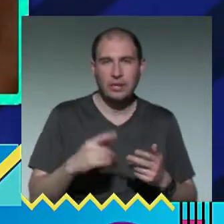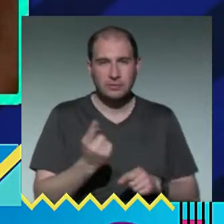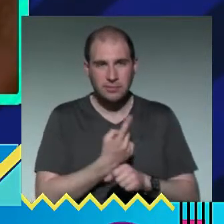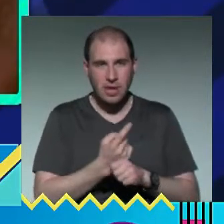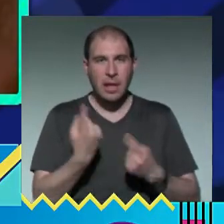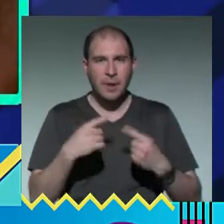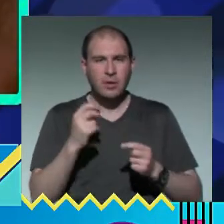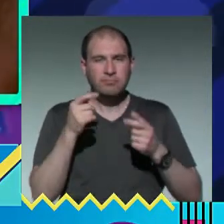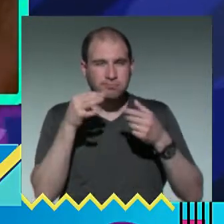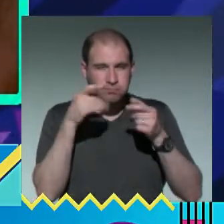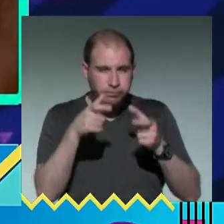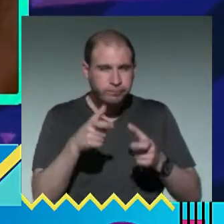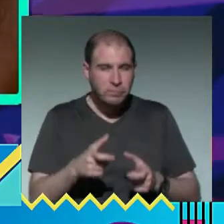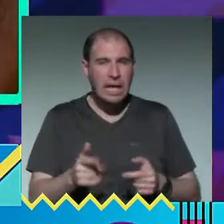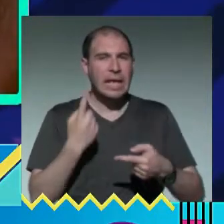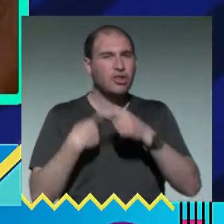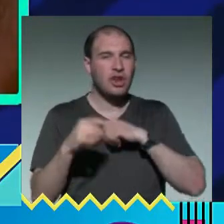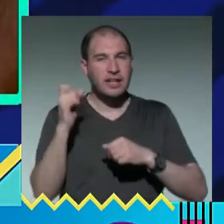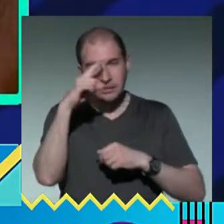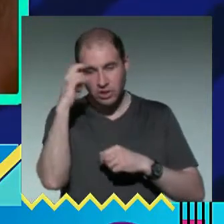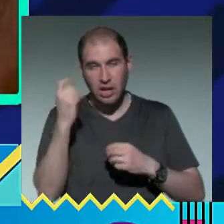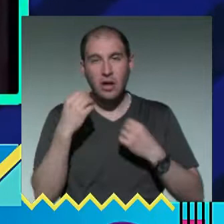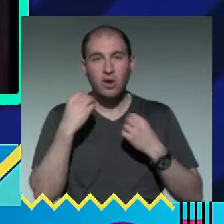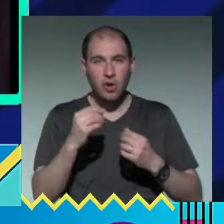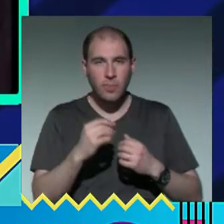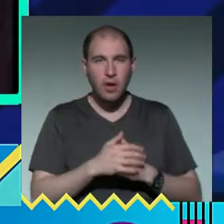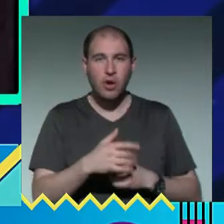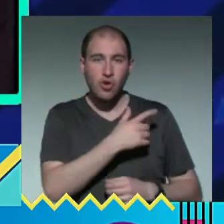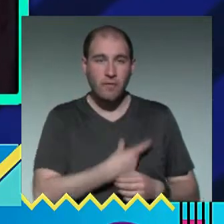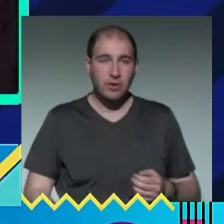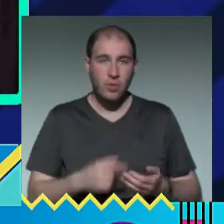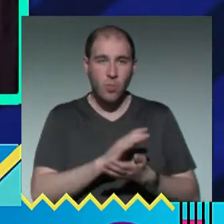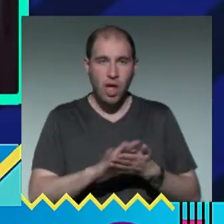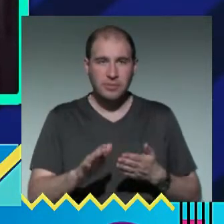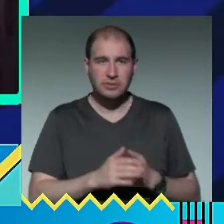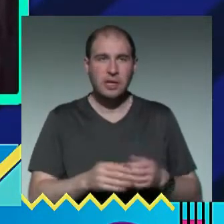si uno va revisando las historias nacionales, va viendo cómo esos nuevos gobiernos,